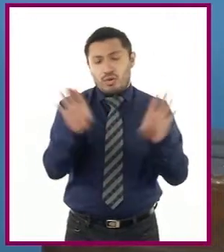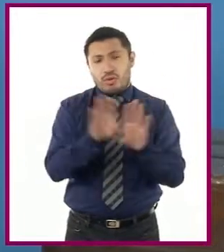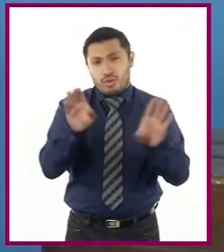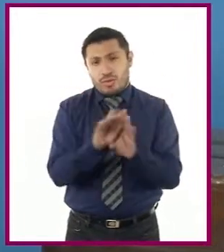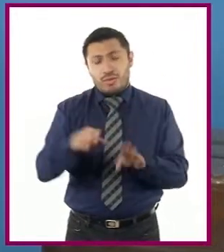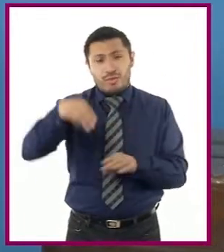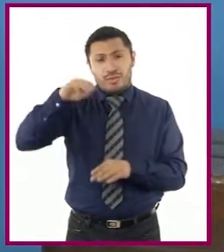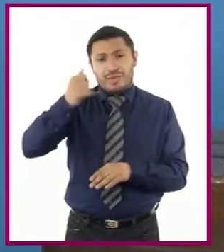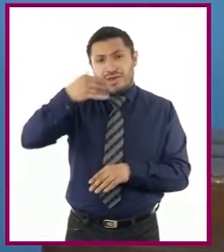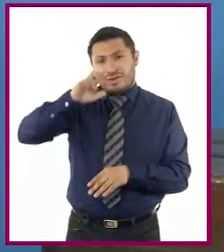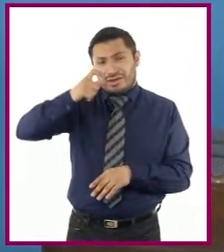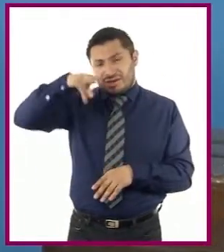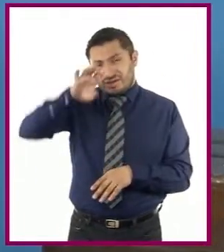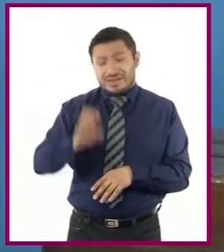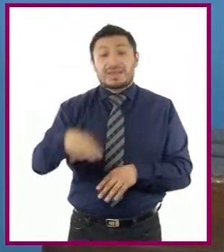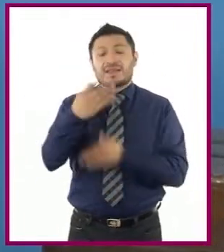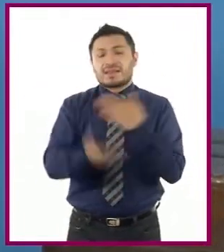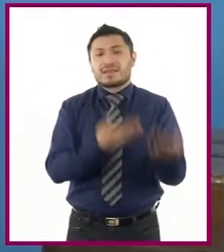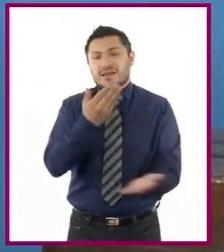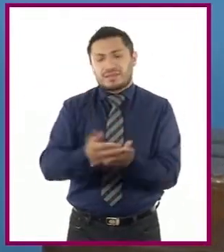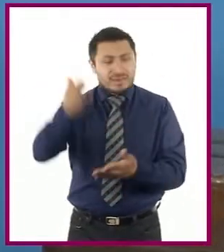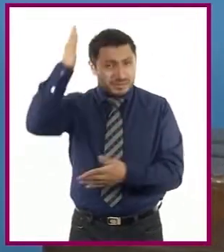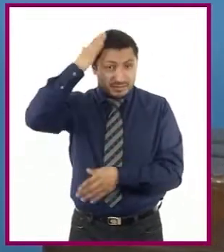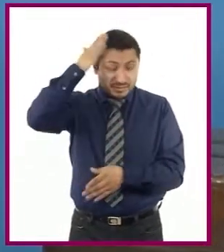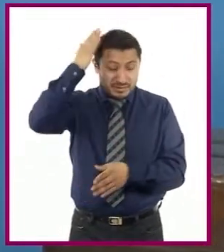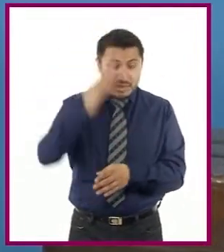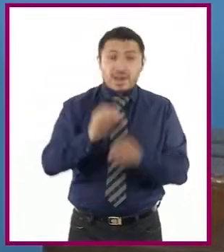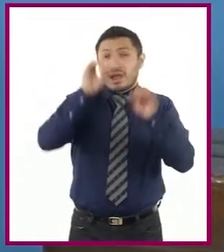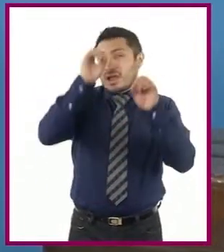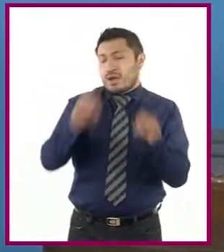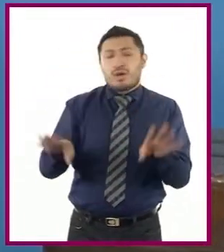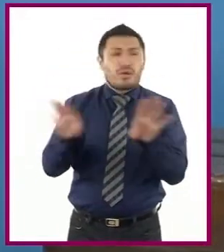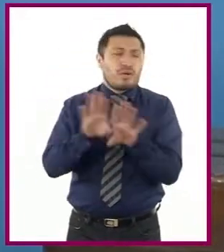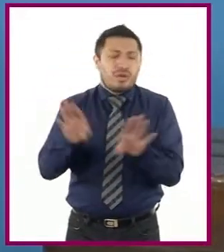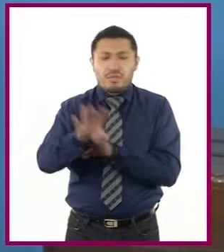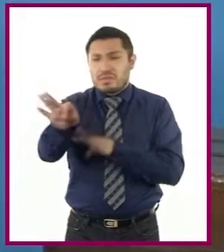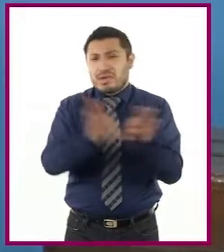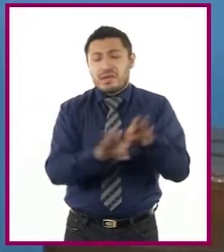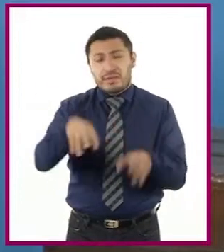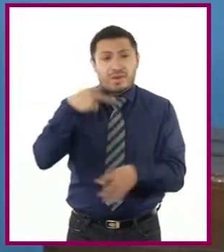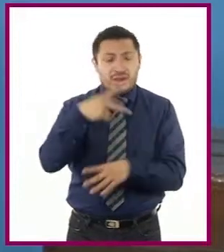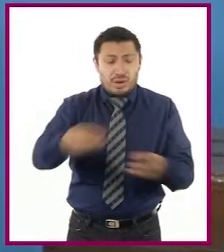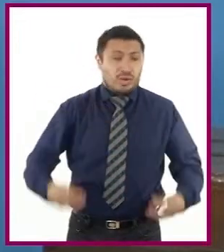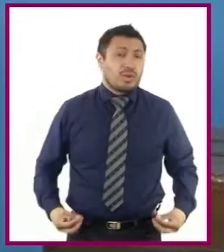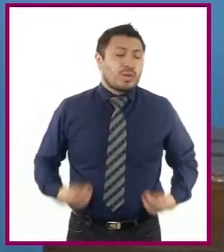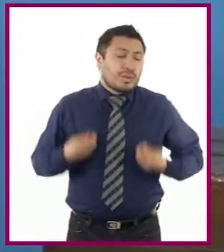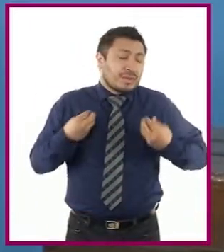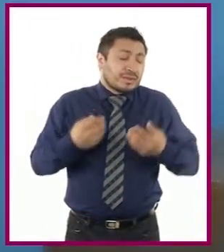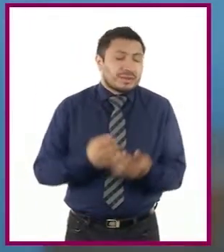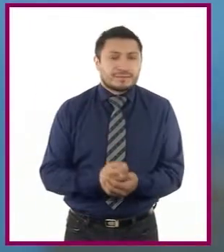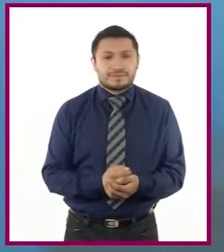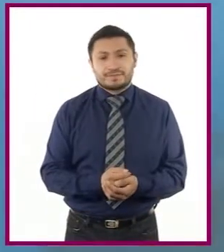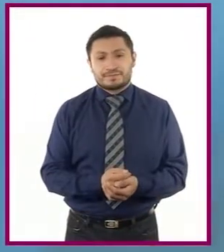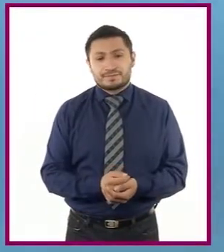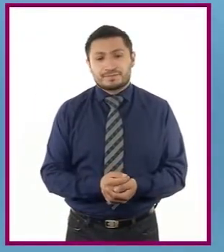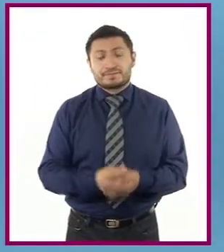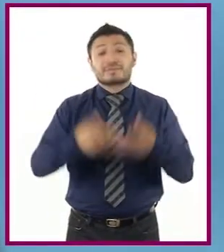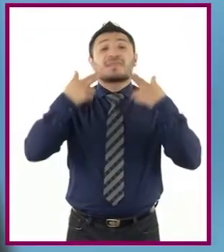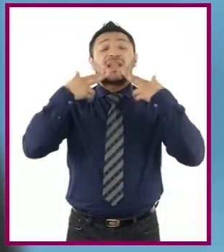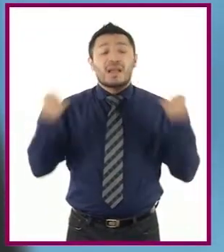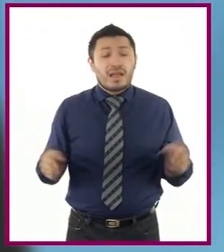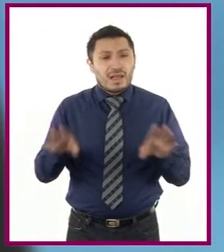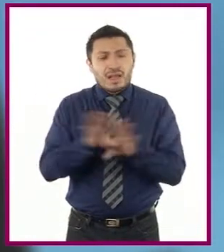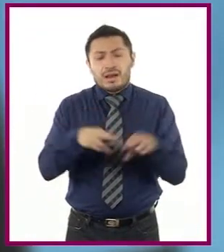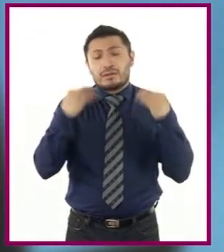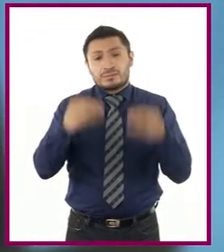mayeque, al servicio directo de sus señores o caciques, o simplemente trabajaba para su propia subsistencia. Las haciendas